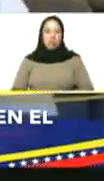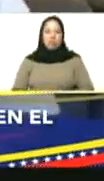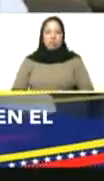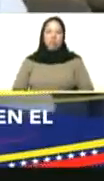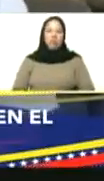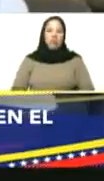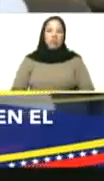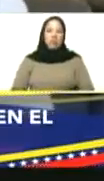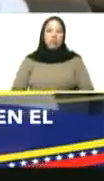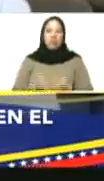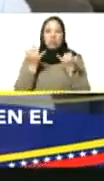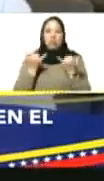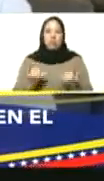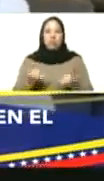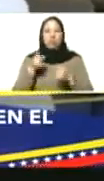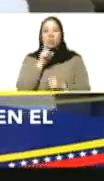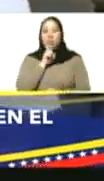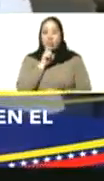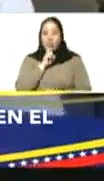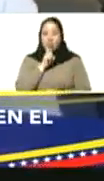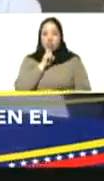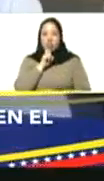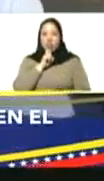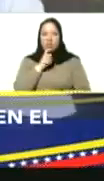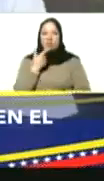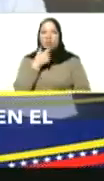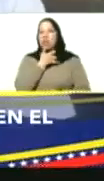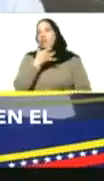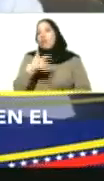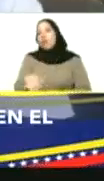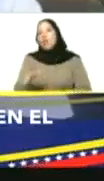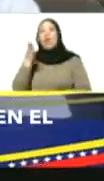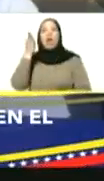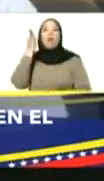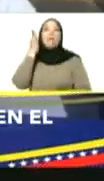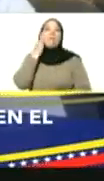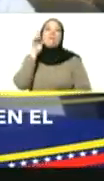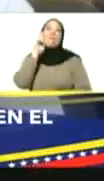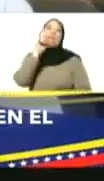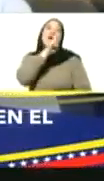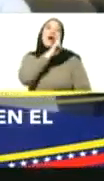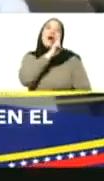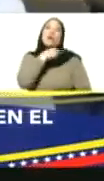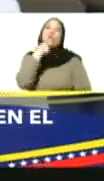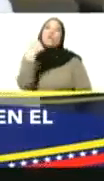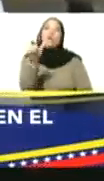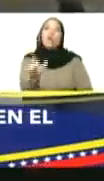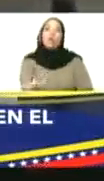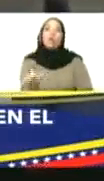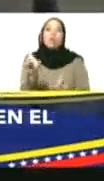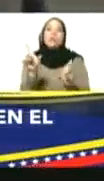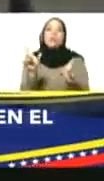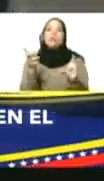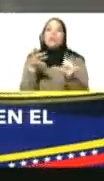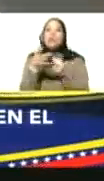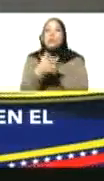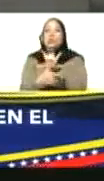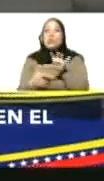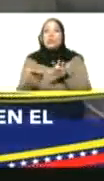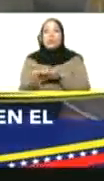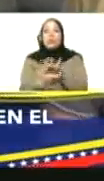un momento muy difícil cuando la pérdida de mi madre, cuando tuvo esa terrible enfermedad, lo que fue